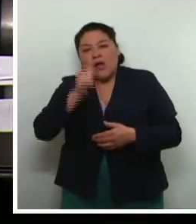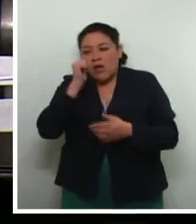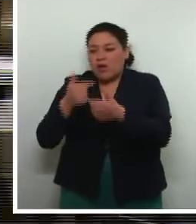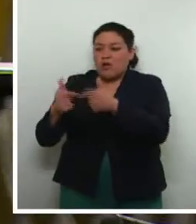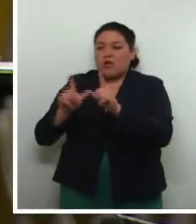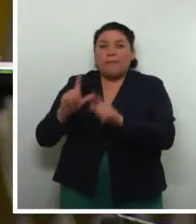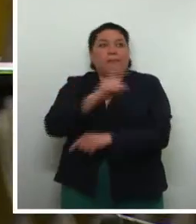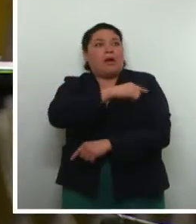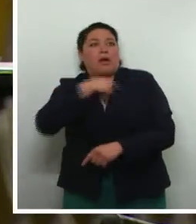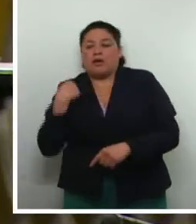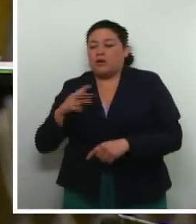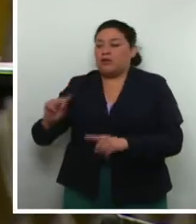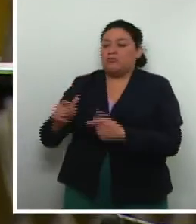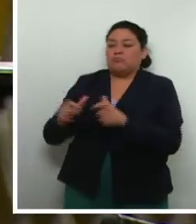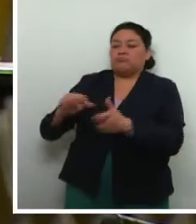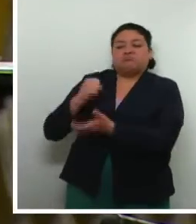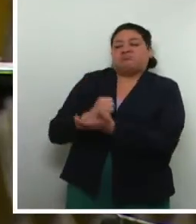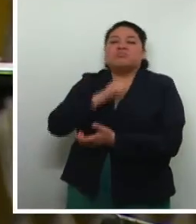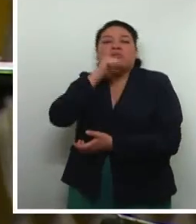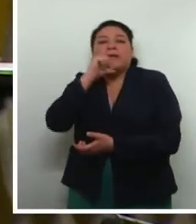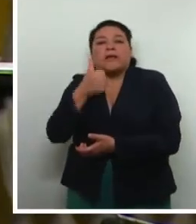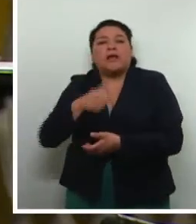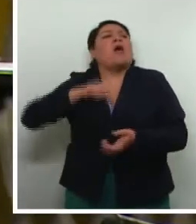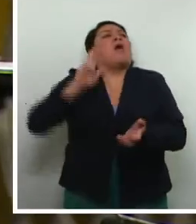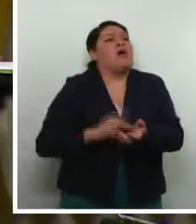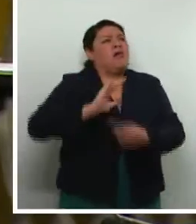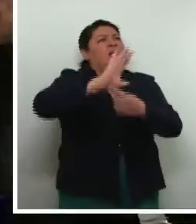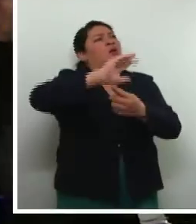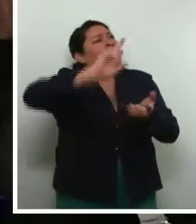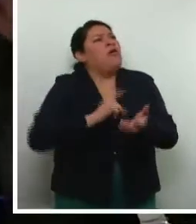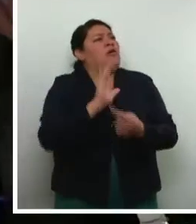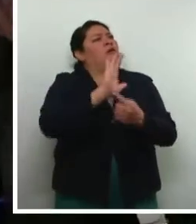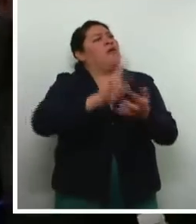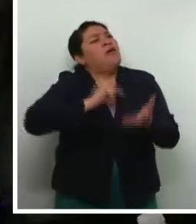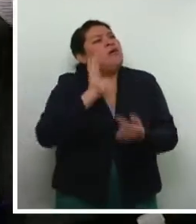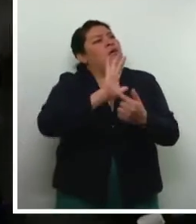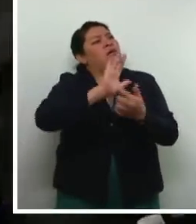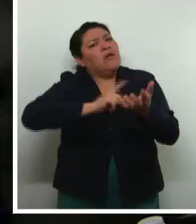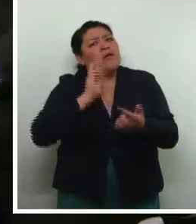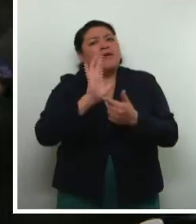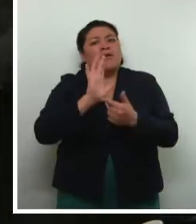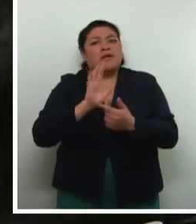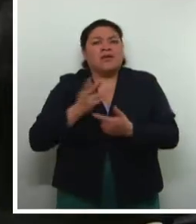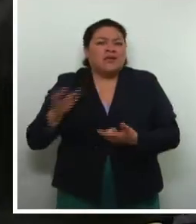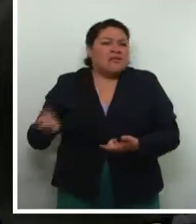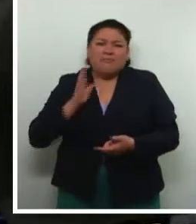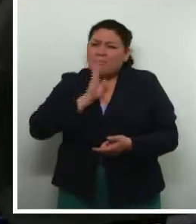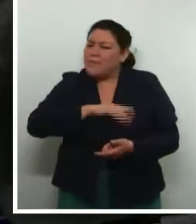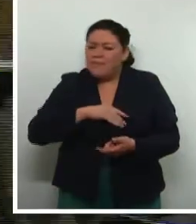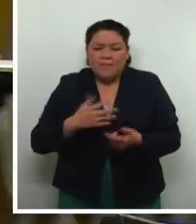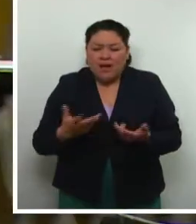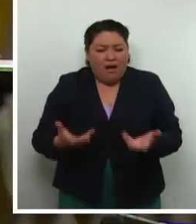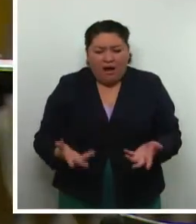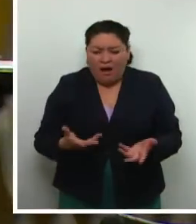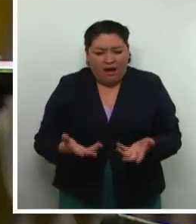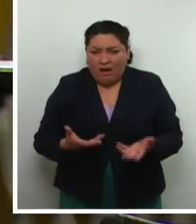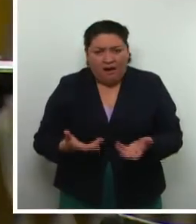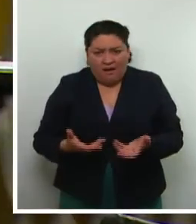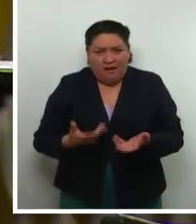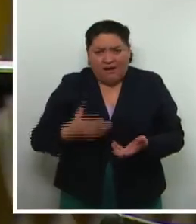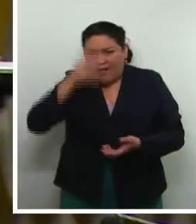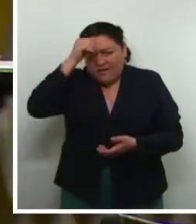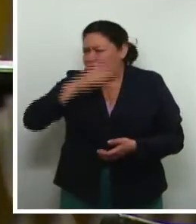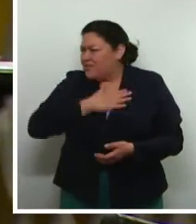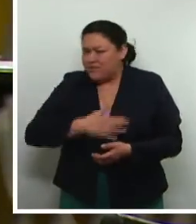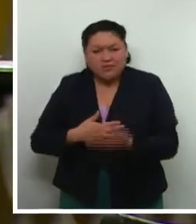sus reservas no pasan, las quieran someter a tercera votación. No puede